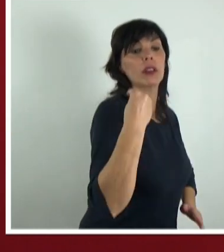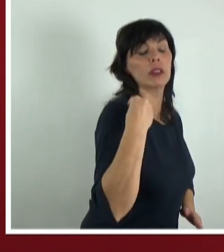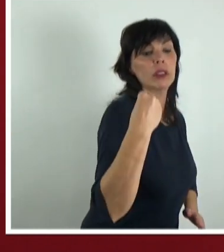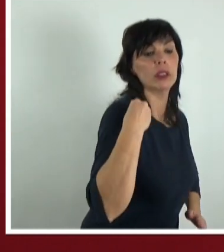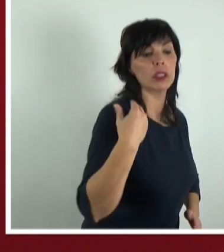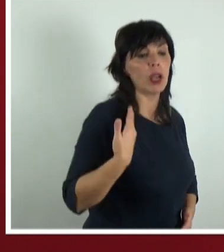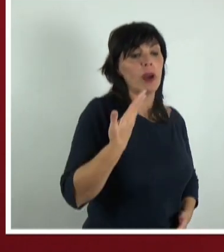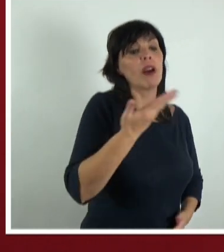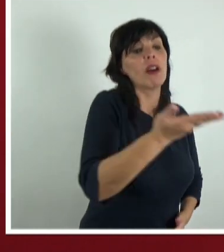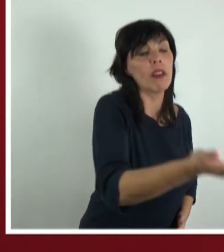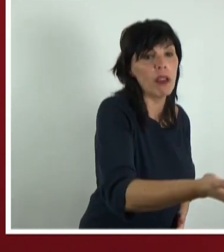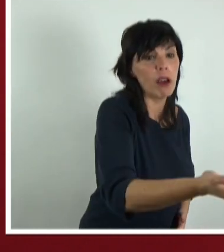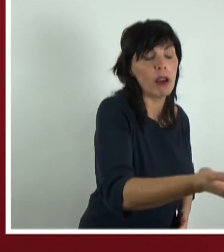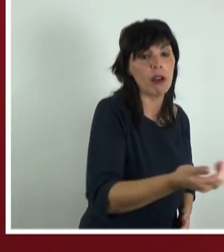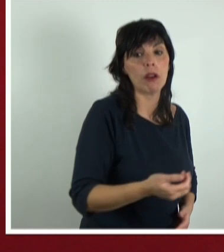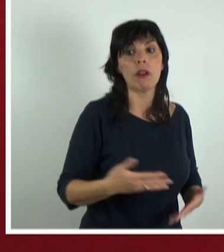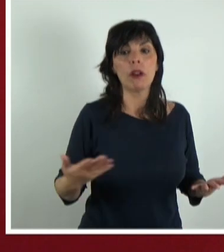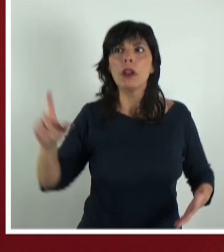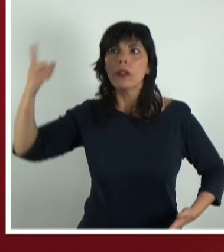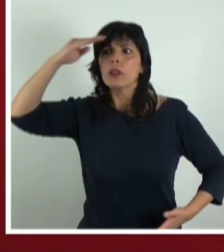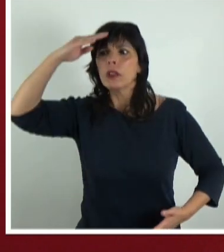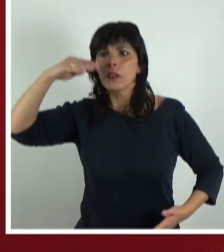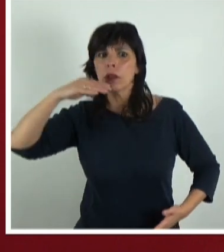Y Dios el Padre quiere que todos sean salvos.